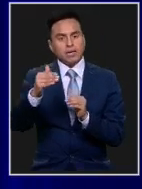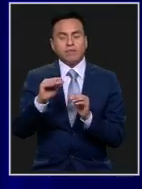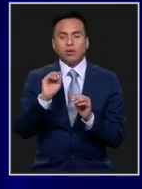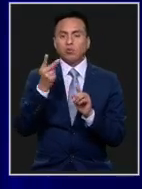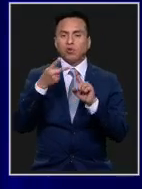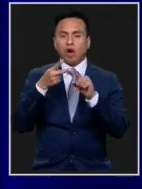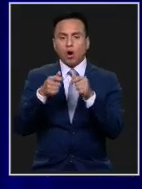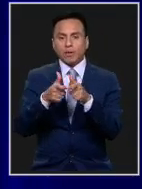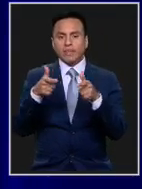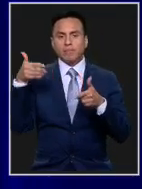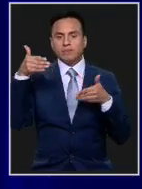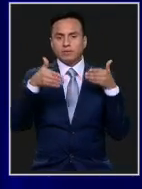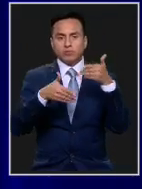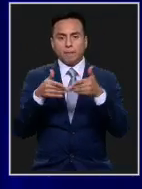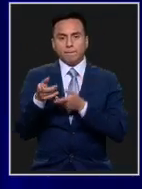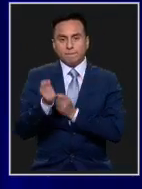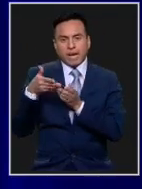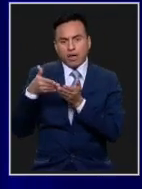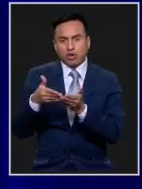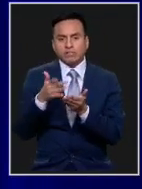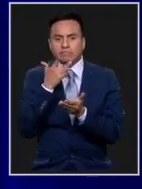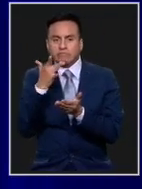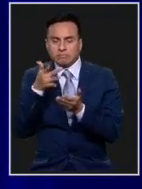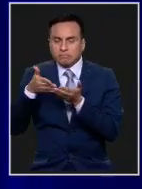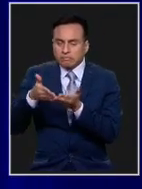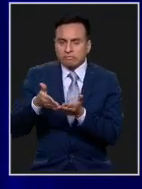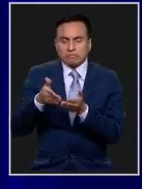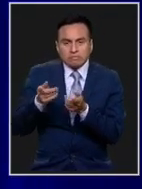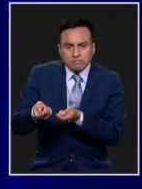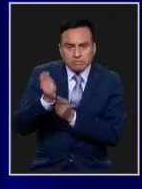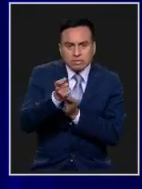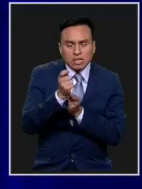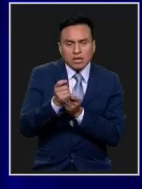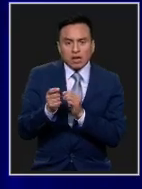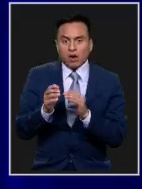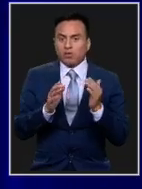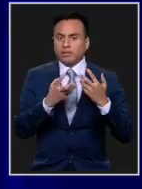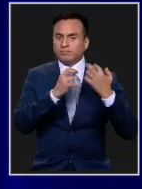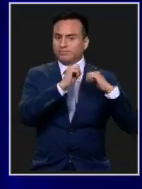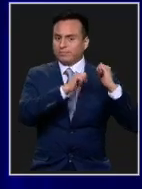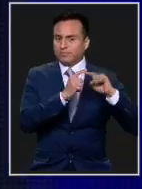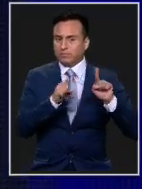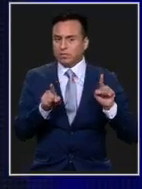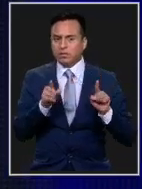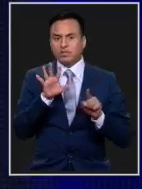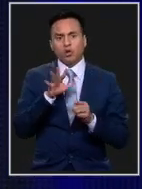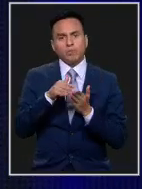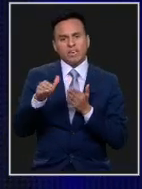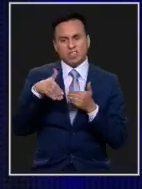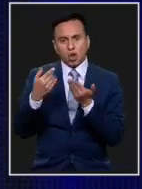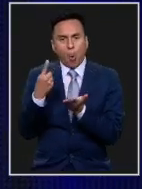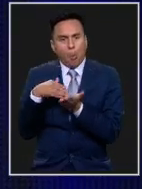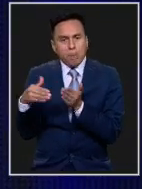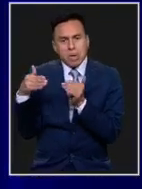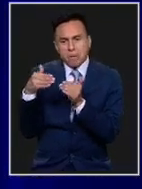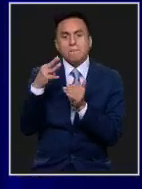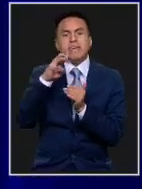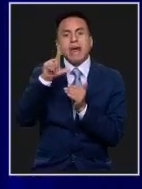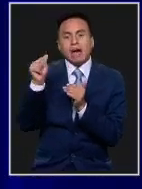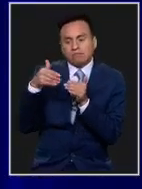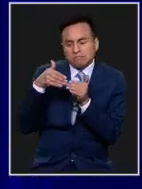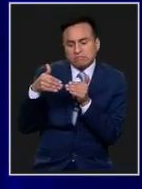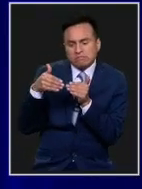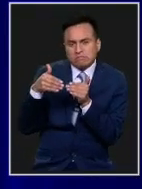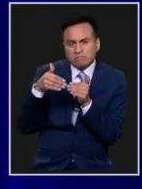aumentar la participación de Los Pescadores artesanales a Costa de Los Pescadores industriales ellos piden cinco millas Y ustedes les dieron una le dimos